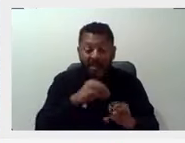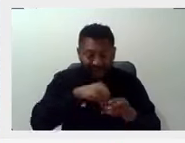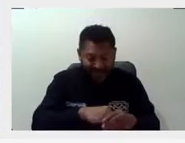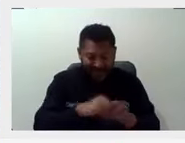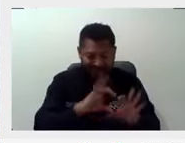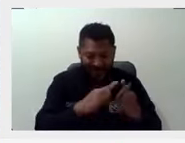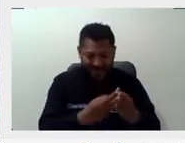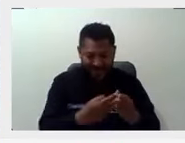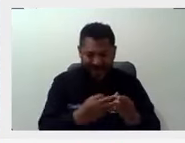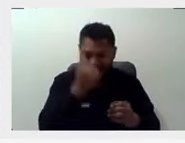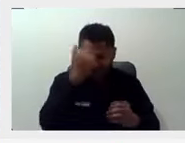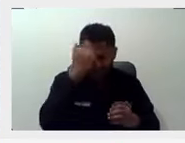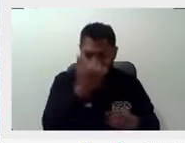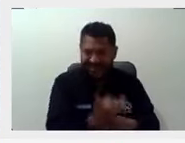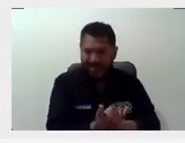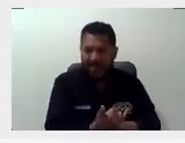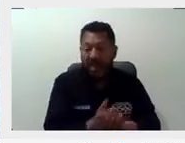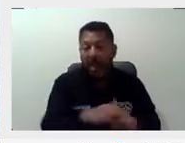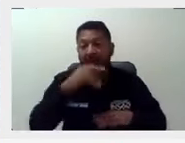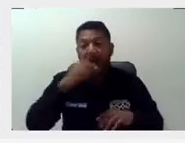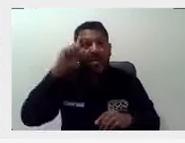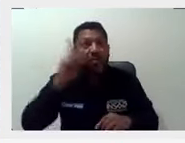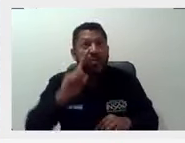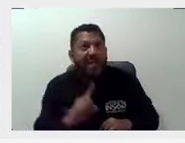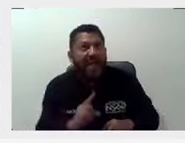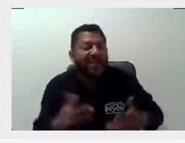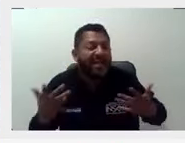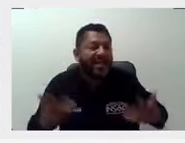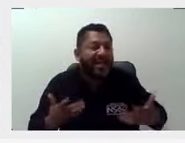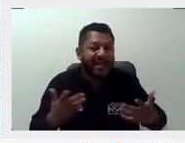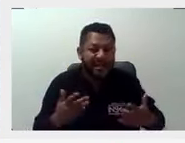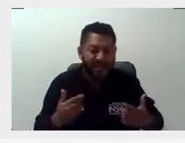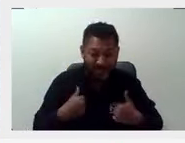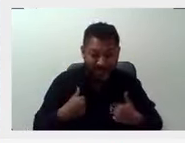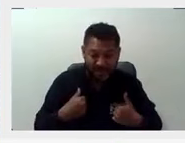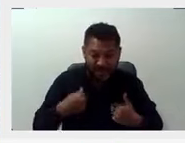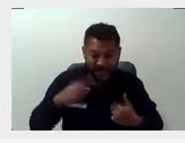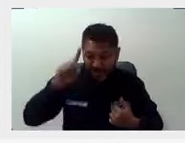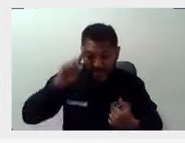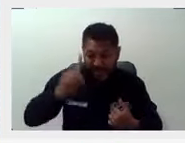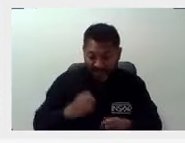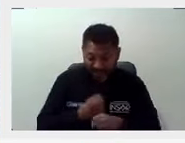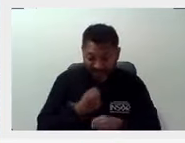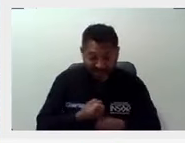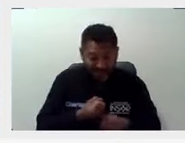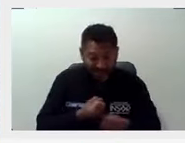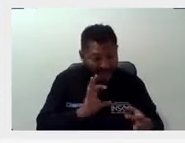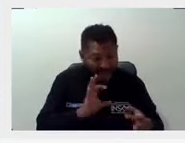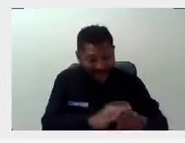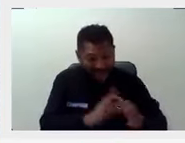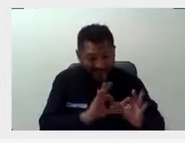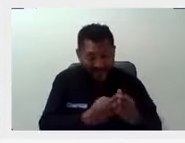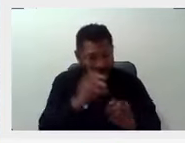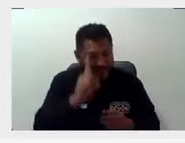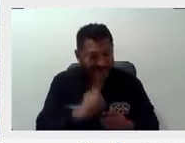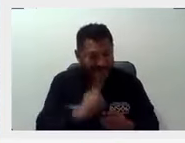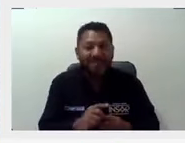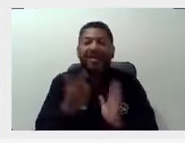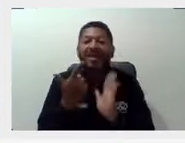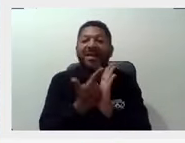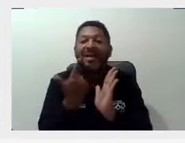veces no sabemos, no nos han enseñado, no es parte de nuestro currículum del trabajo con familias. Y este libro que se llama Familia y